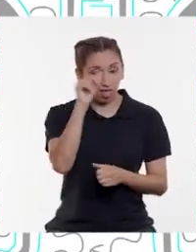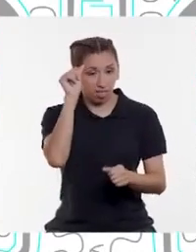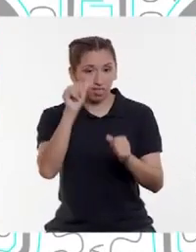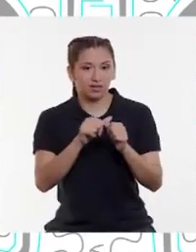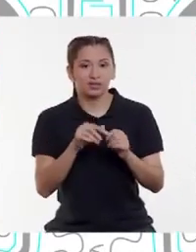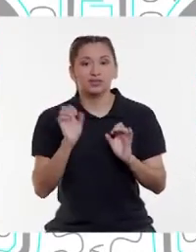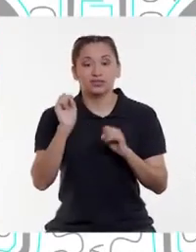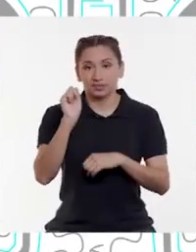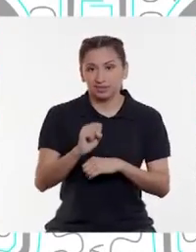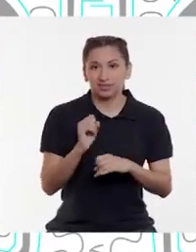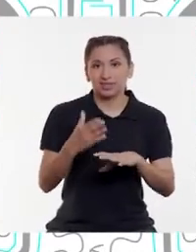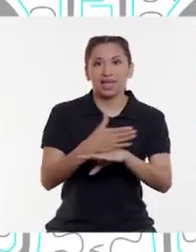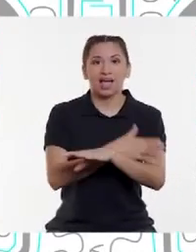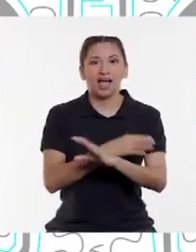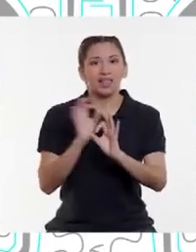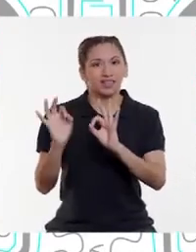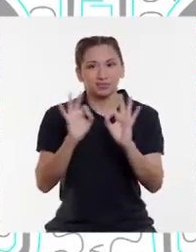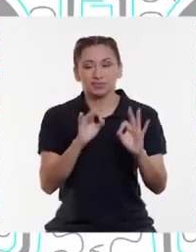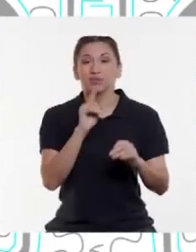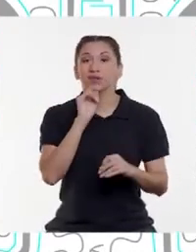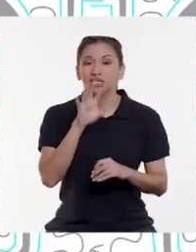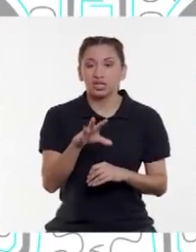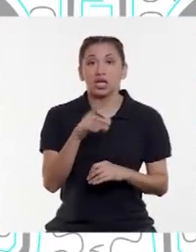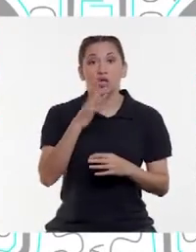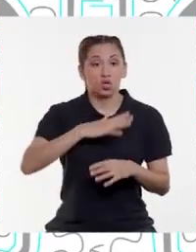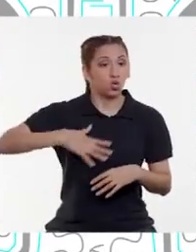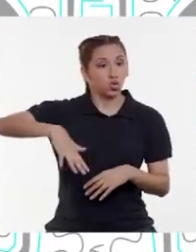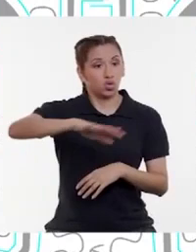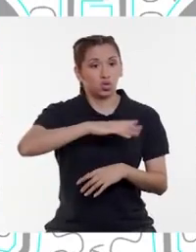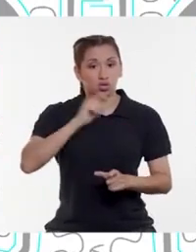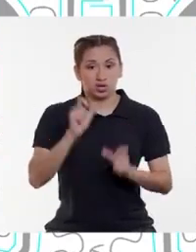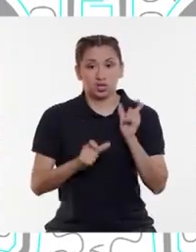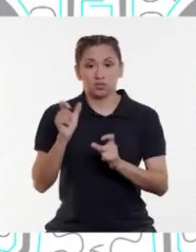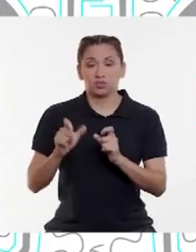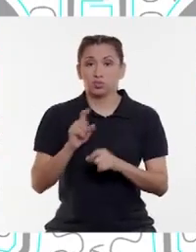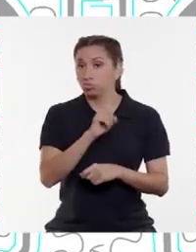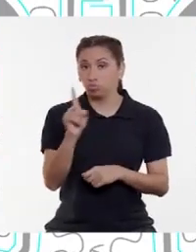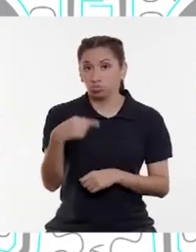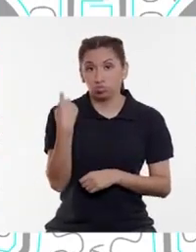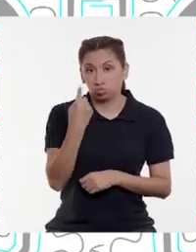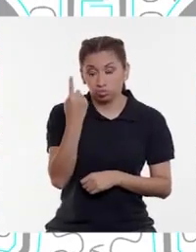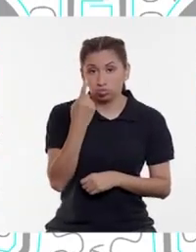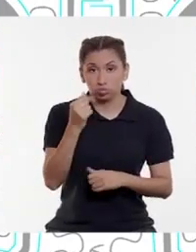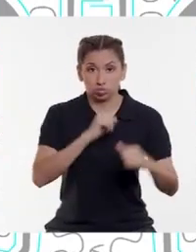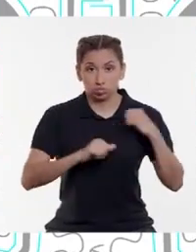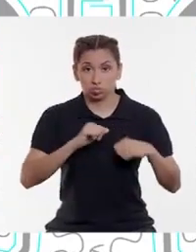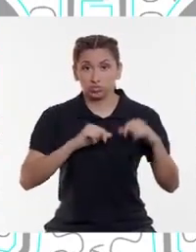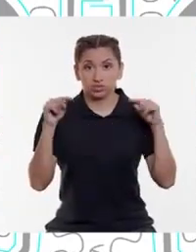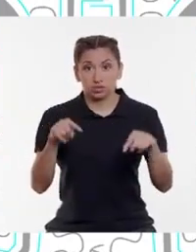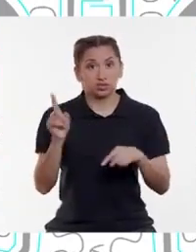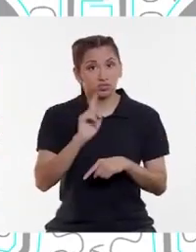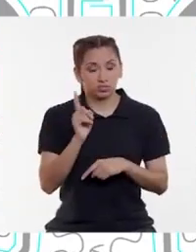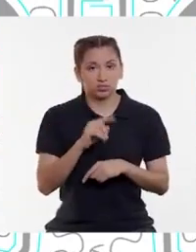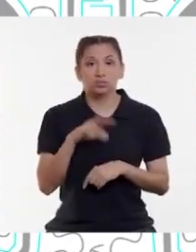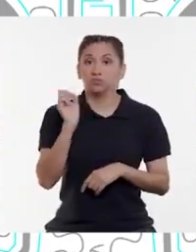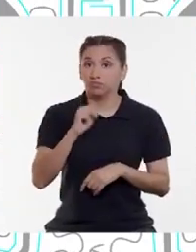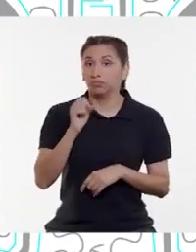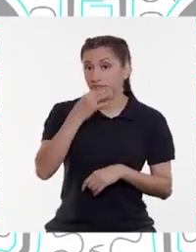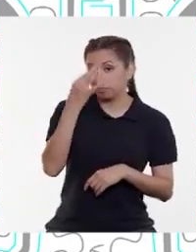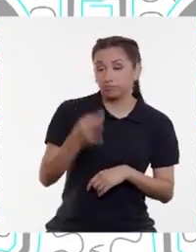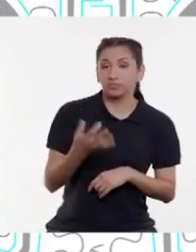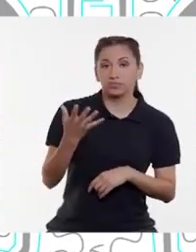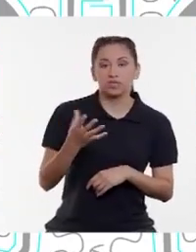Sí, como mencionamos antes de la pausa, nosotros, los seres humanos, no somos los únicos afectados por esto. Es verdad,